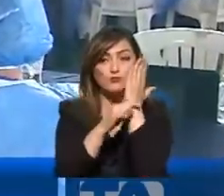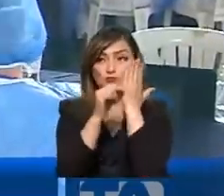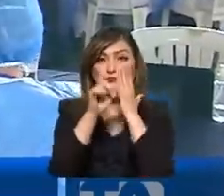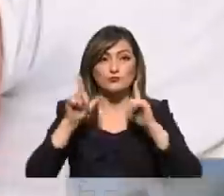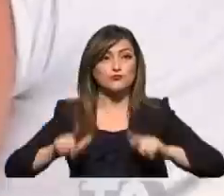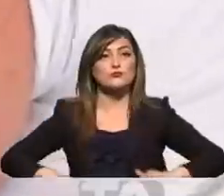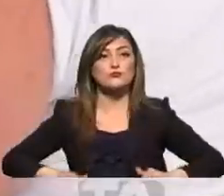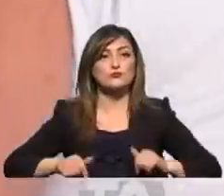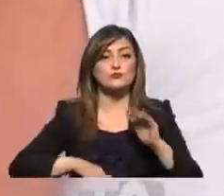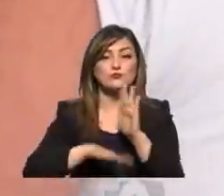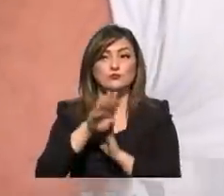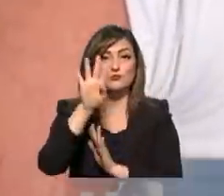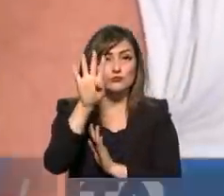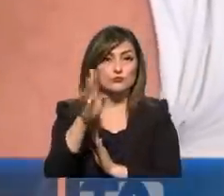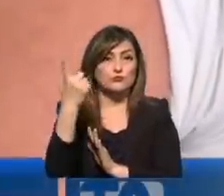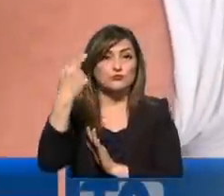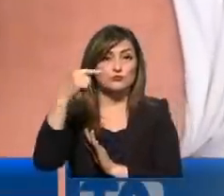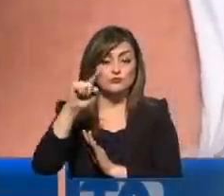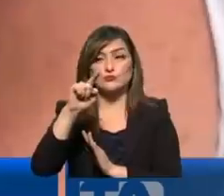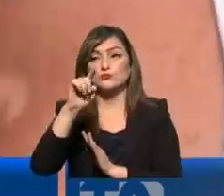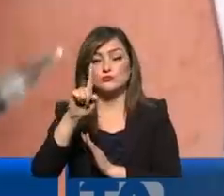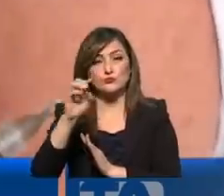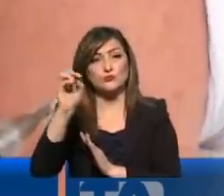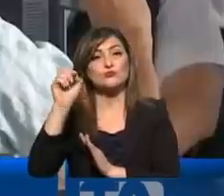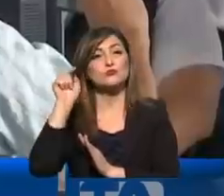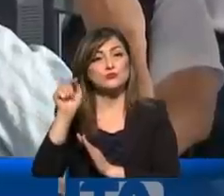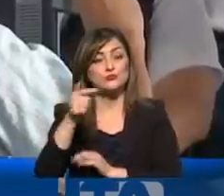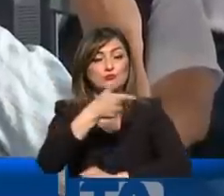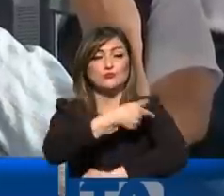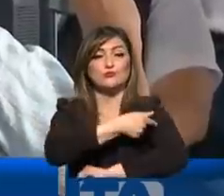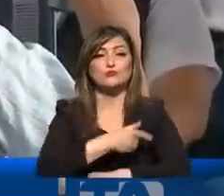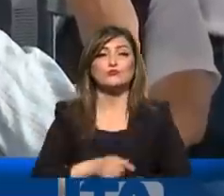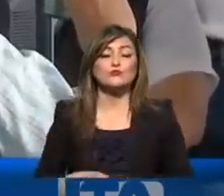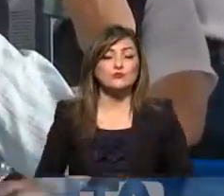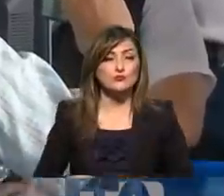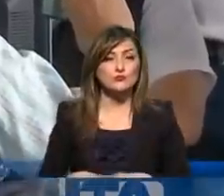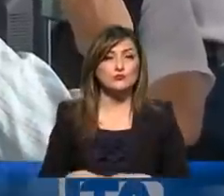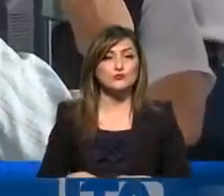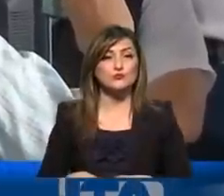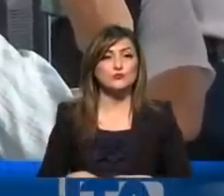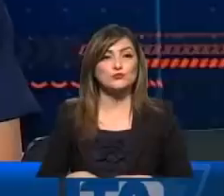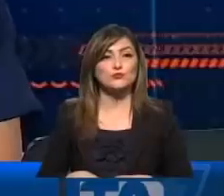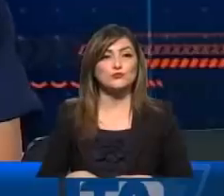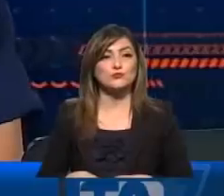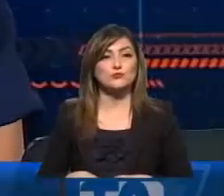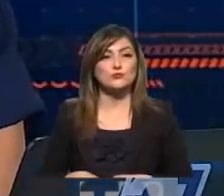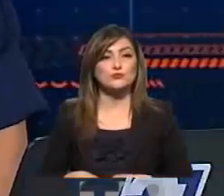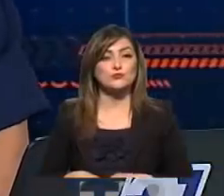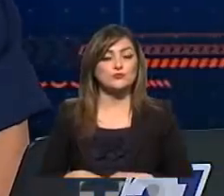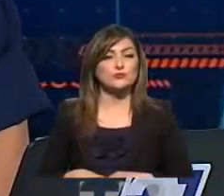se han colocado más de 4.100.000 dosis de vacunas. Joana Ramos, 24 horas.